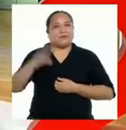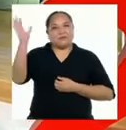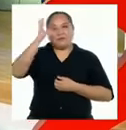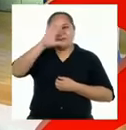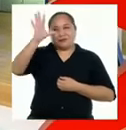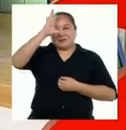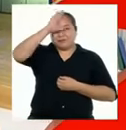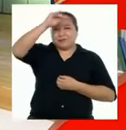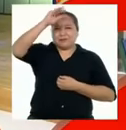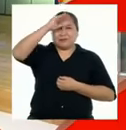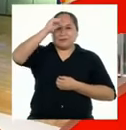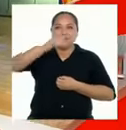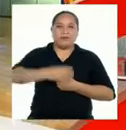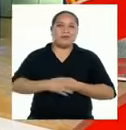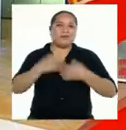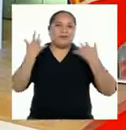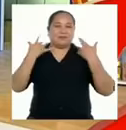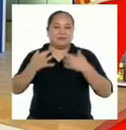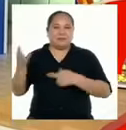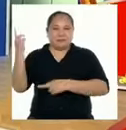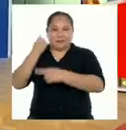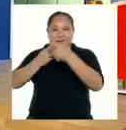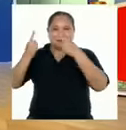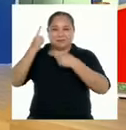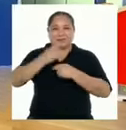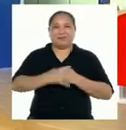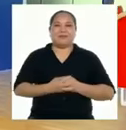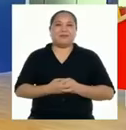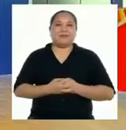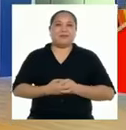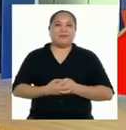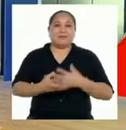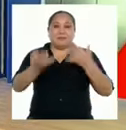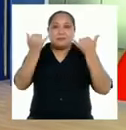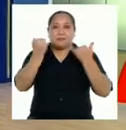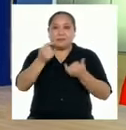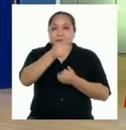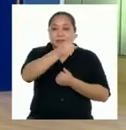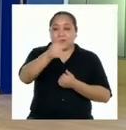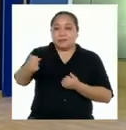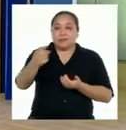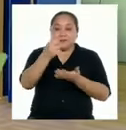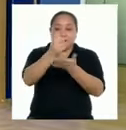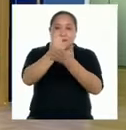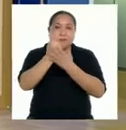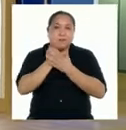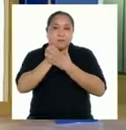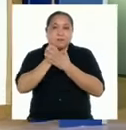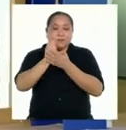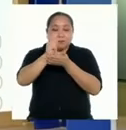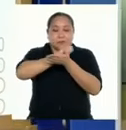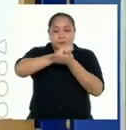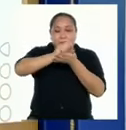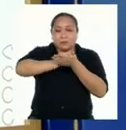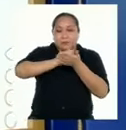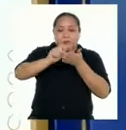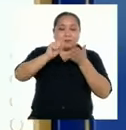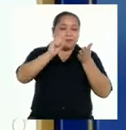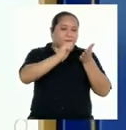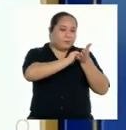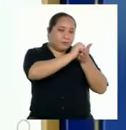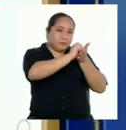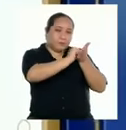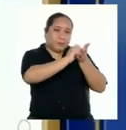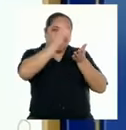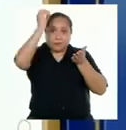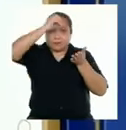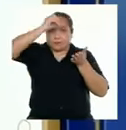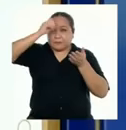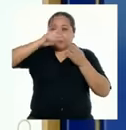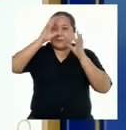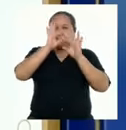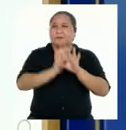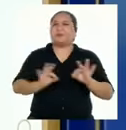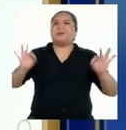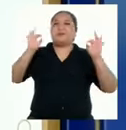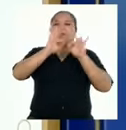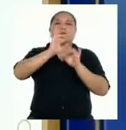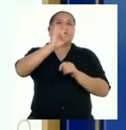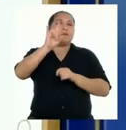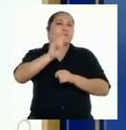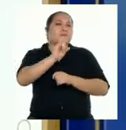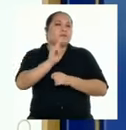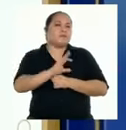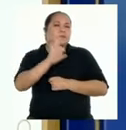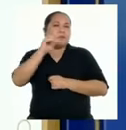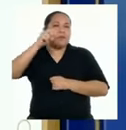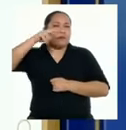Hola chicas y chicos, ya estamos de vuelta. Hoy ustedes me están ayudando a escribir mi artículo de opinión sobre la importancia del uso de